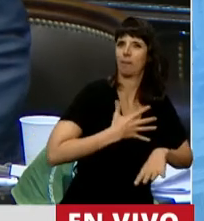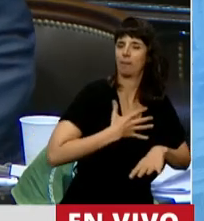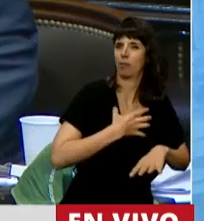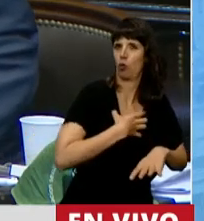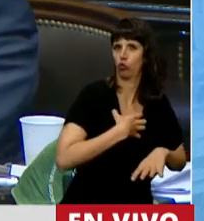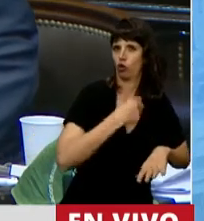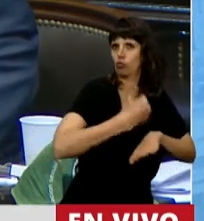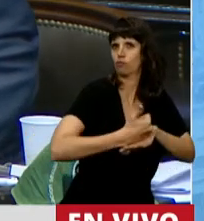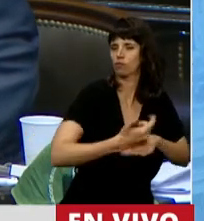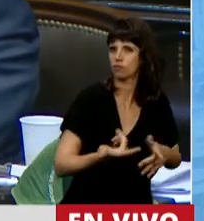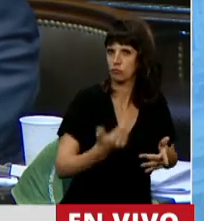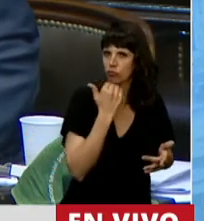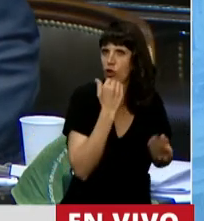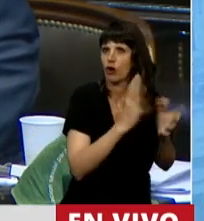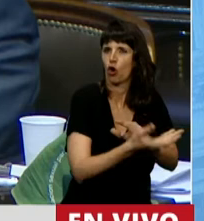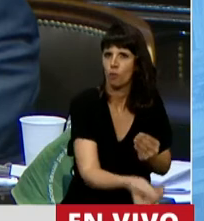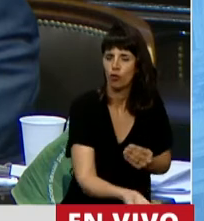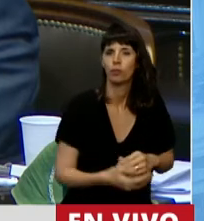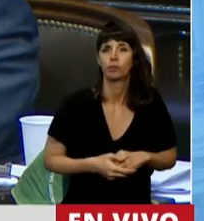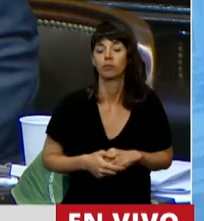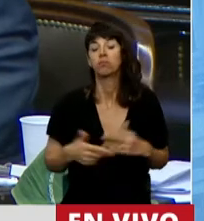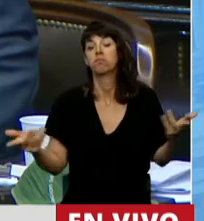espero, porque realmente es muy incierto,